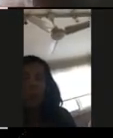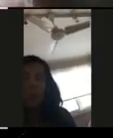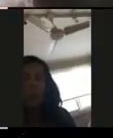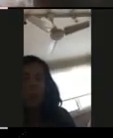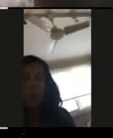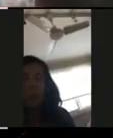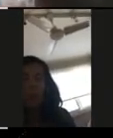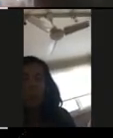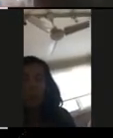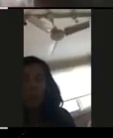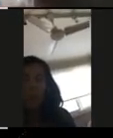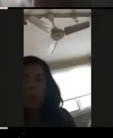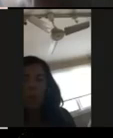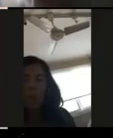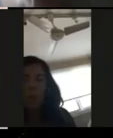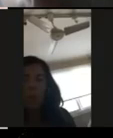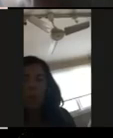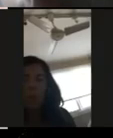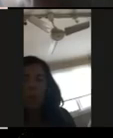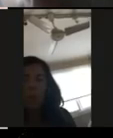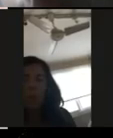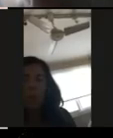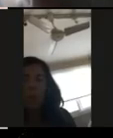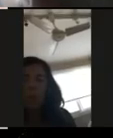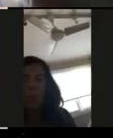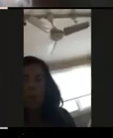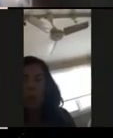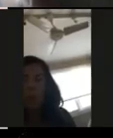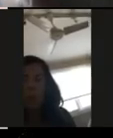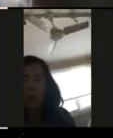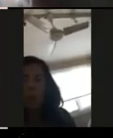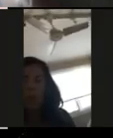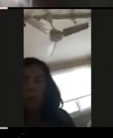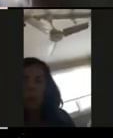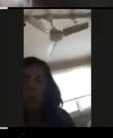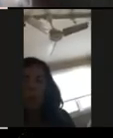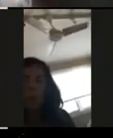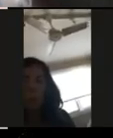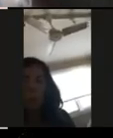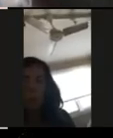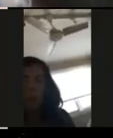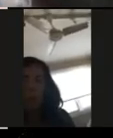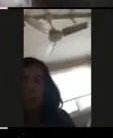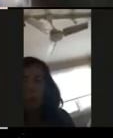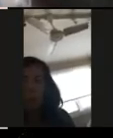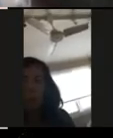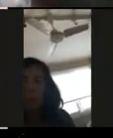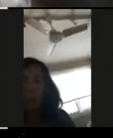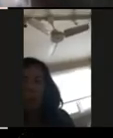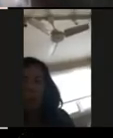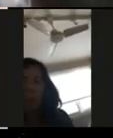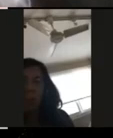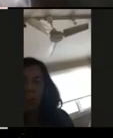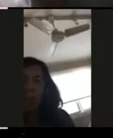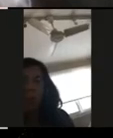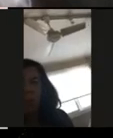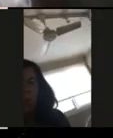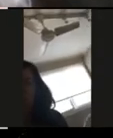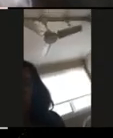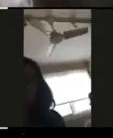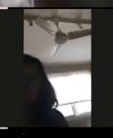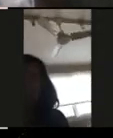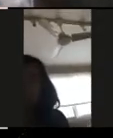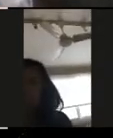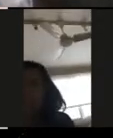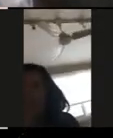nació el 24 de abril de 1877 en italia en palermo es